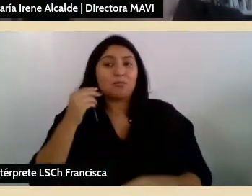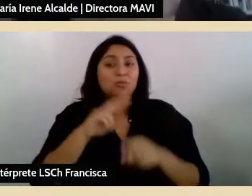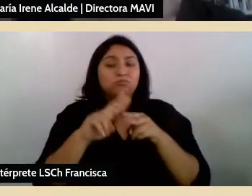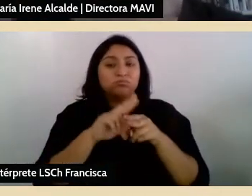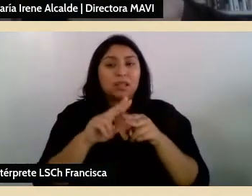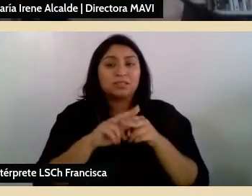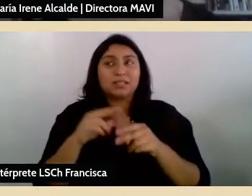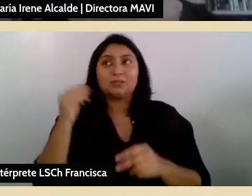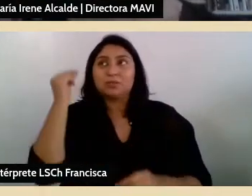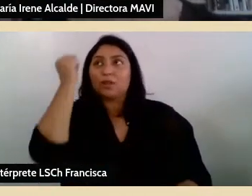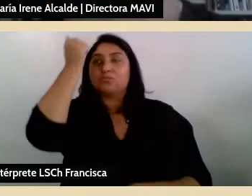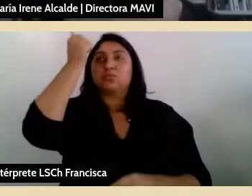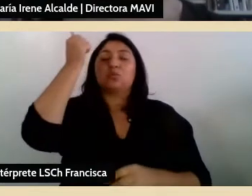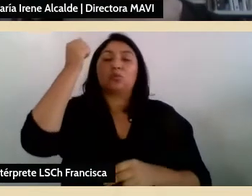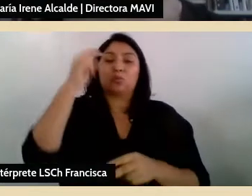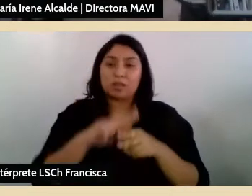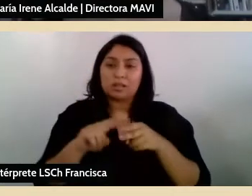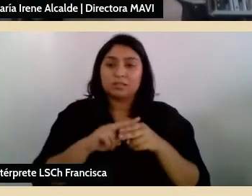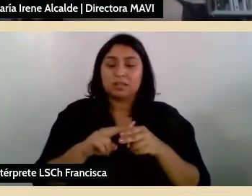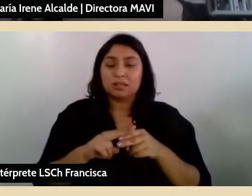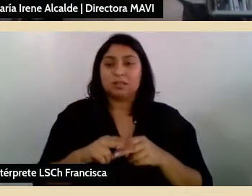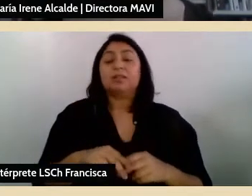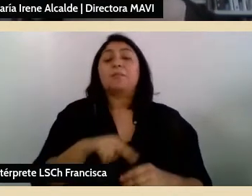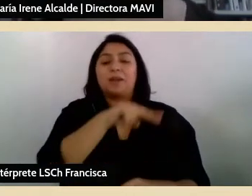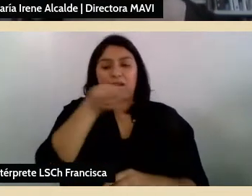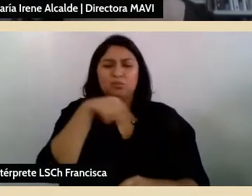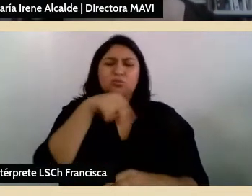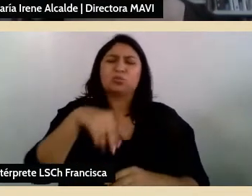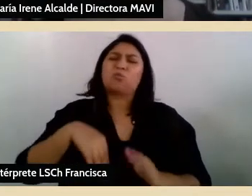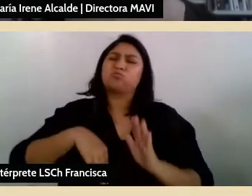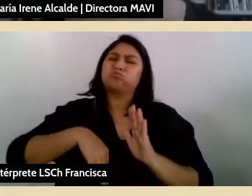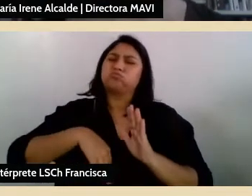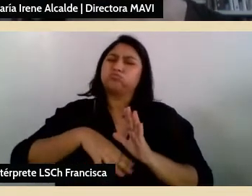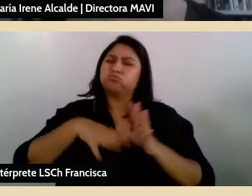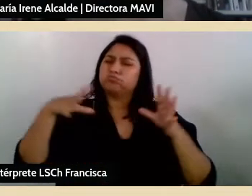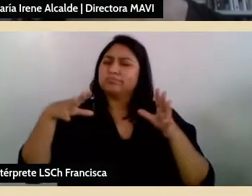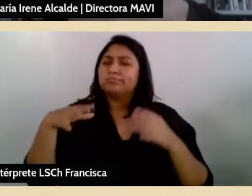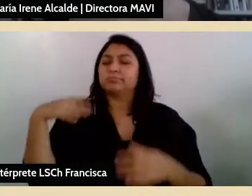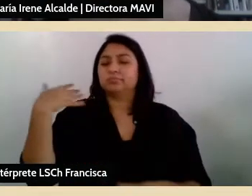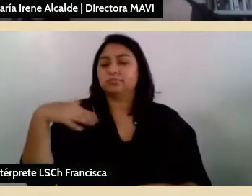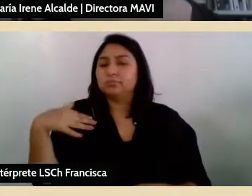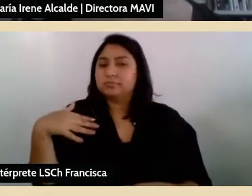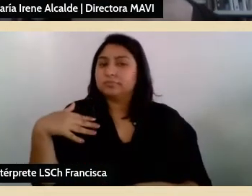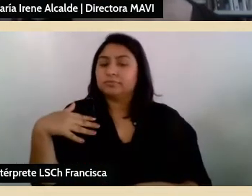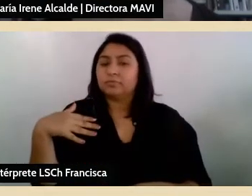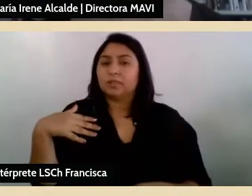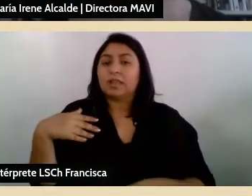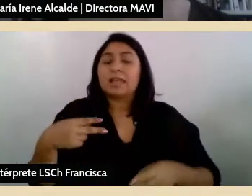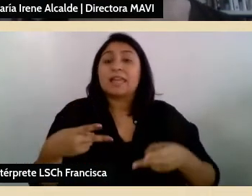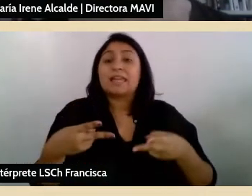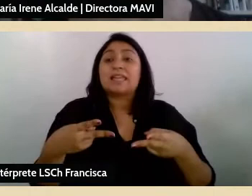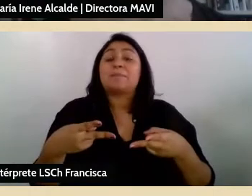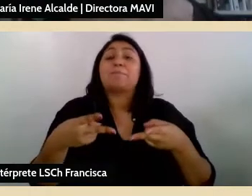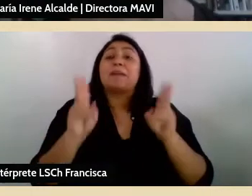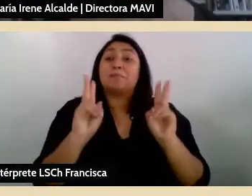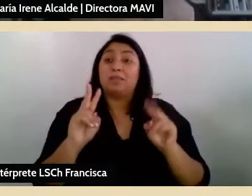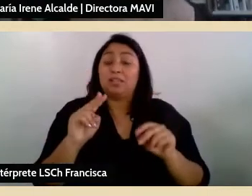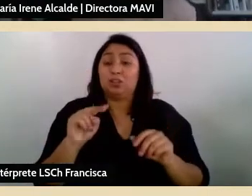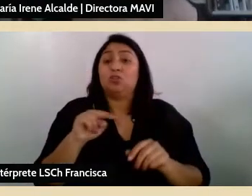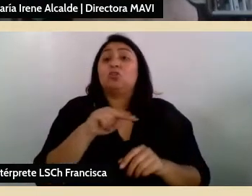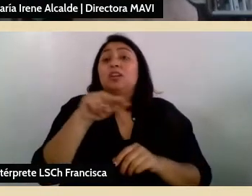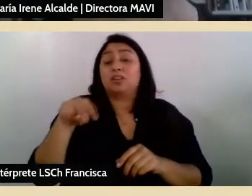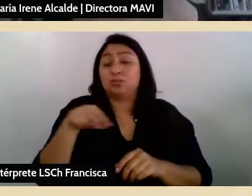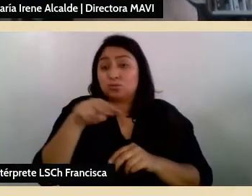Lo que fue realmente importante para nosotros y nos dio esas alas que